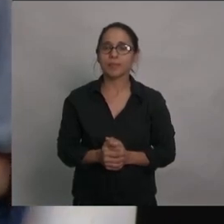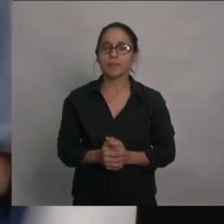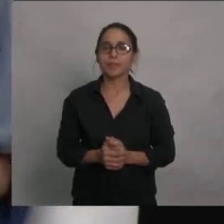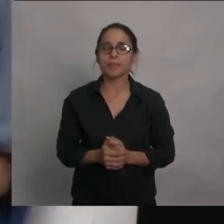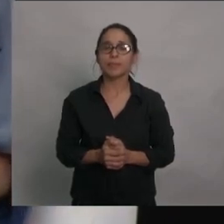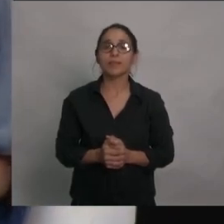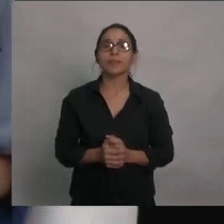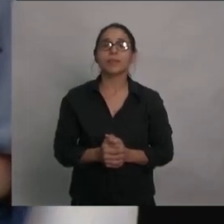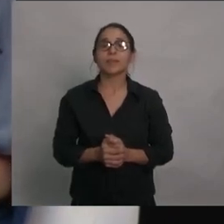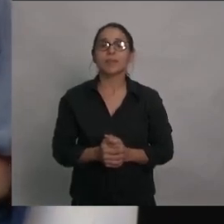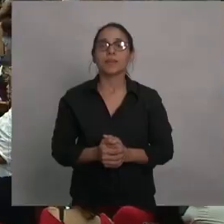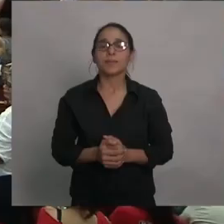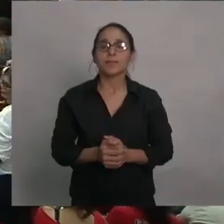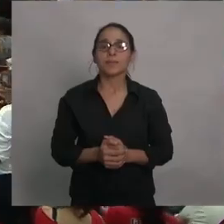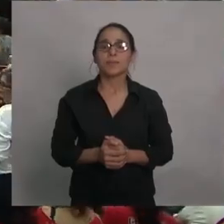que si nos ven...